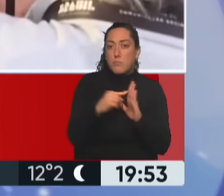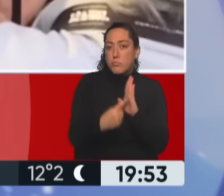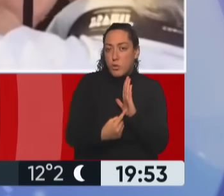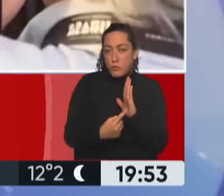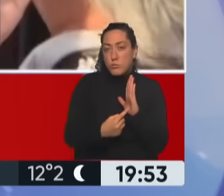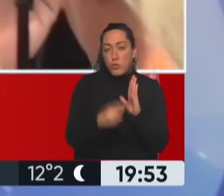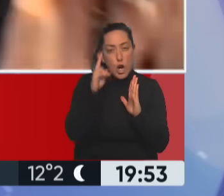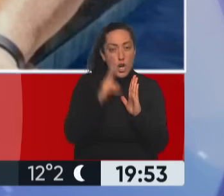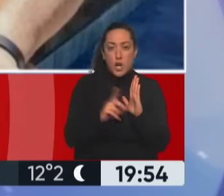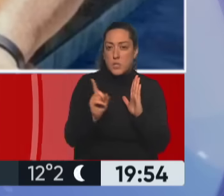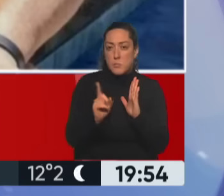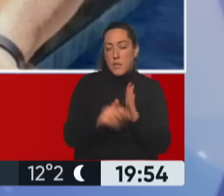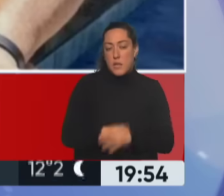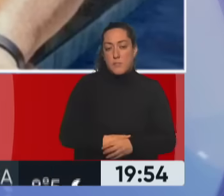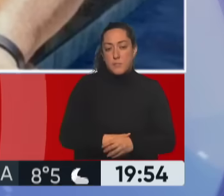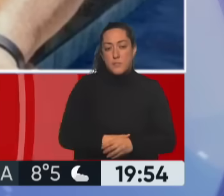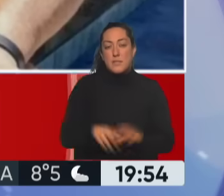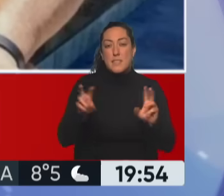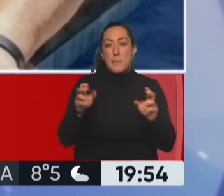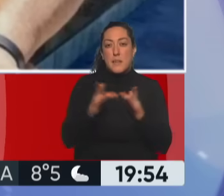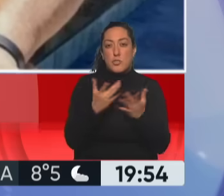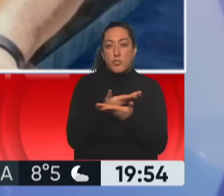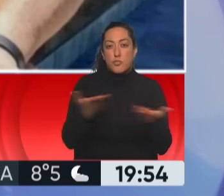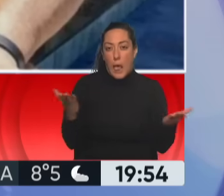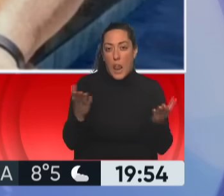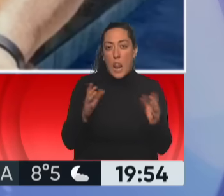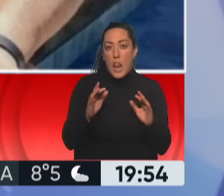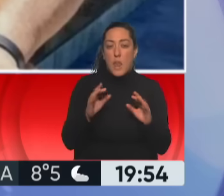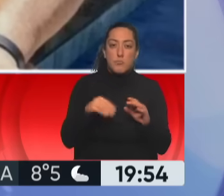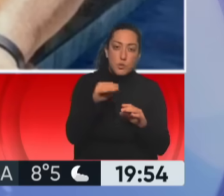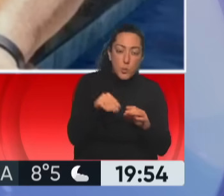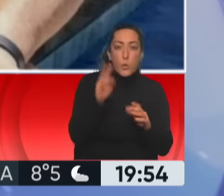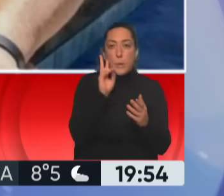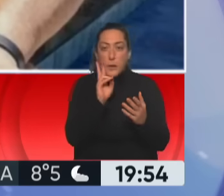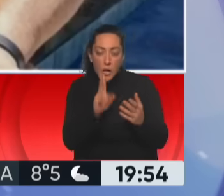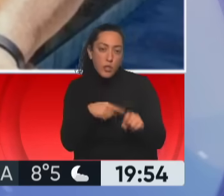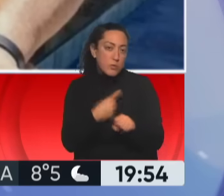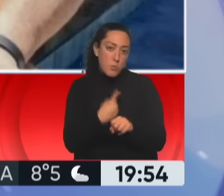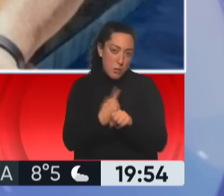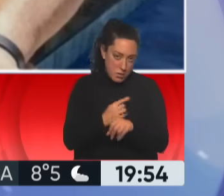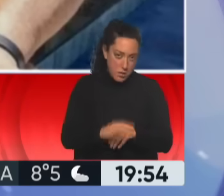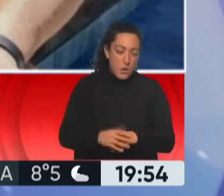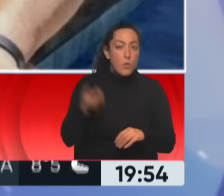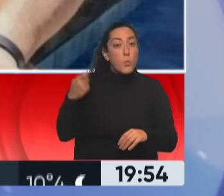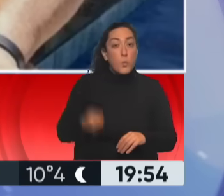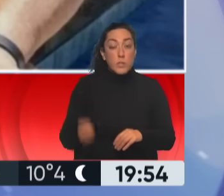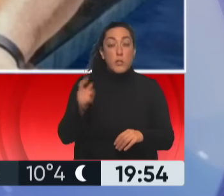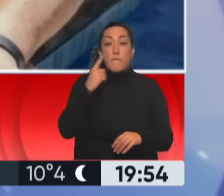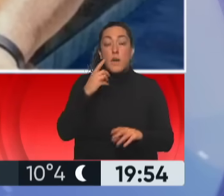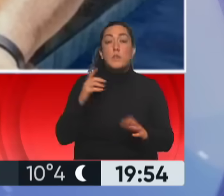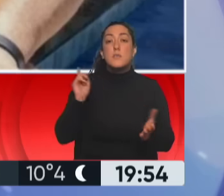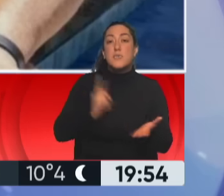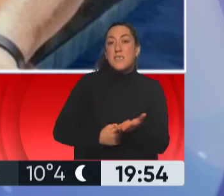este pedido de no usar las redes sociales. Decíamos, lleva adelante un juicio que se espera que la sentencia se conozca